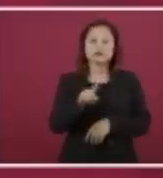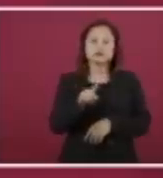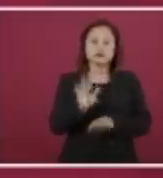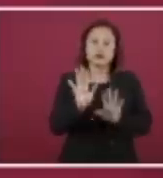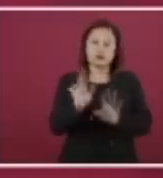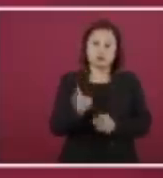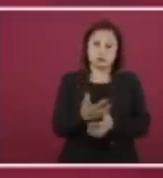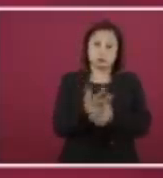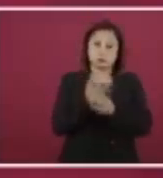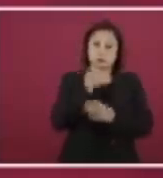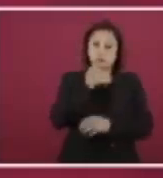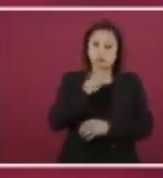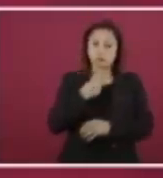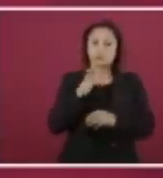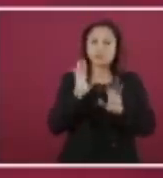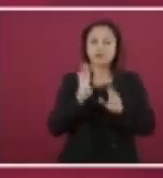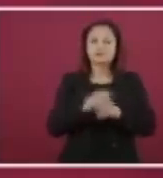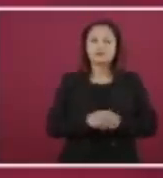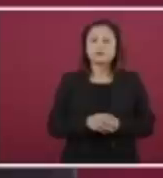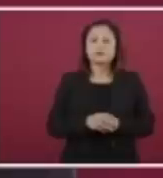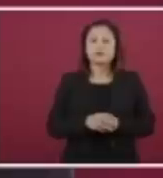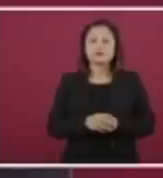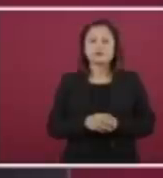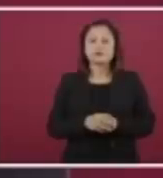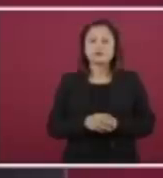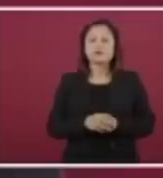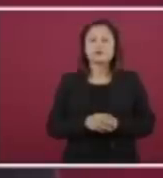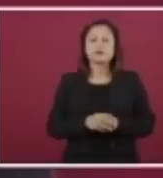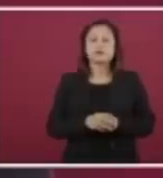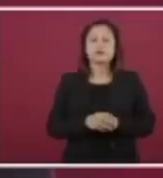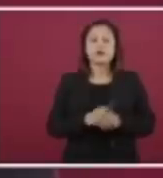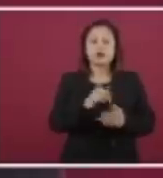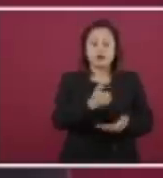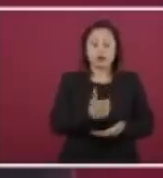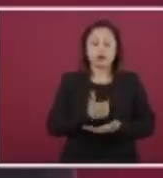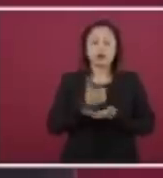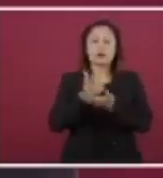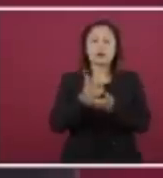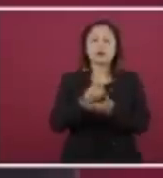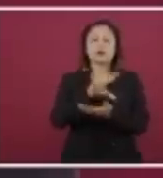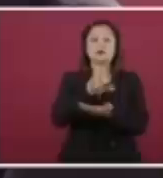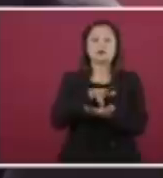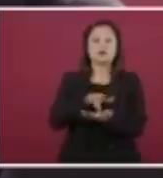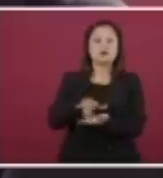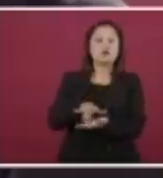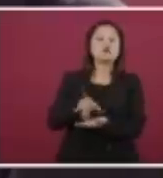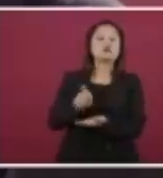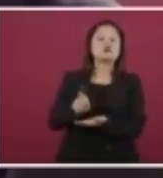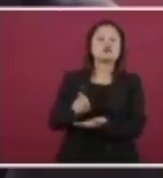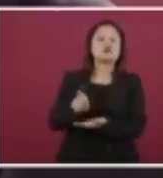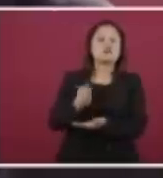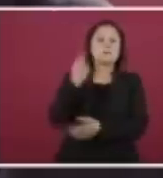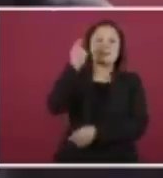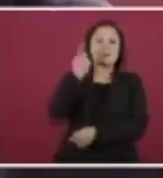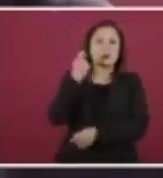tengo, se apoye el fondo de pensiones de